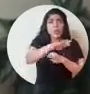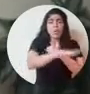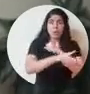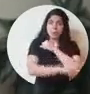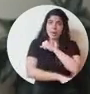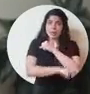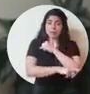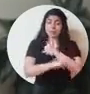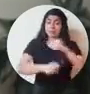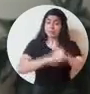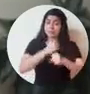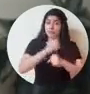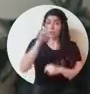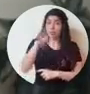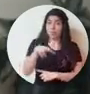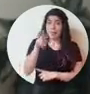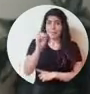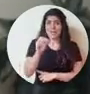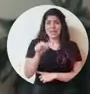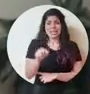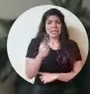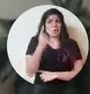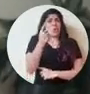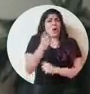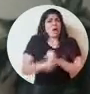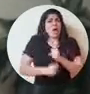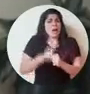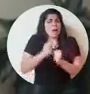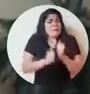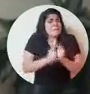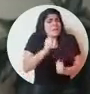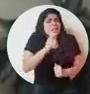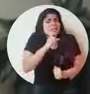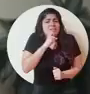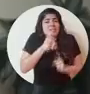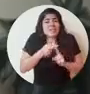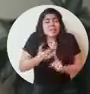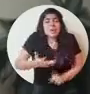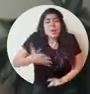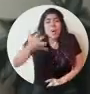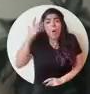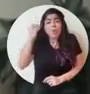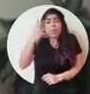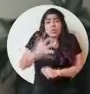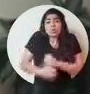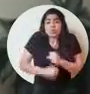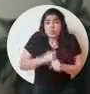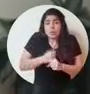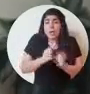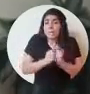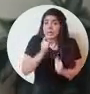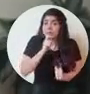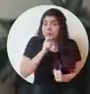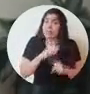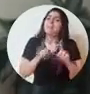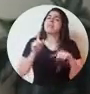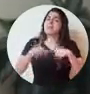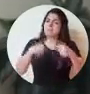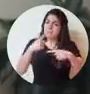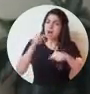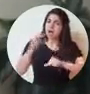el año 2020 es uno de los años más difíciles en décadas pero saldremos adelante